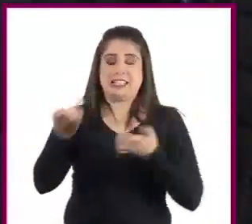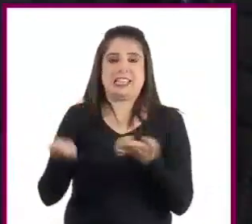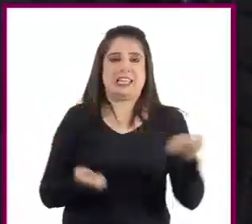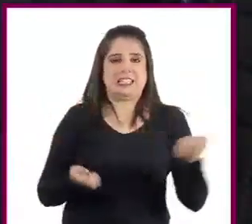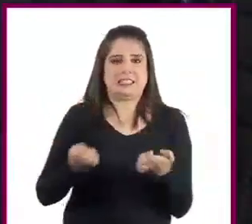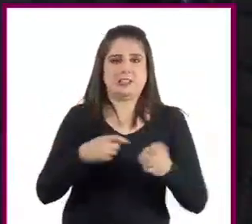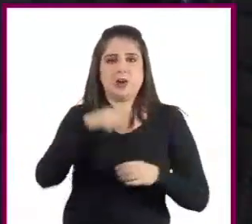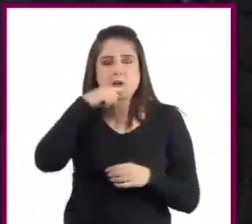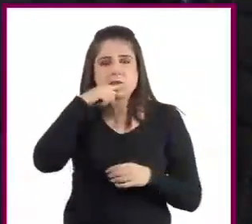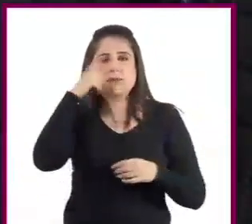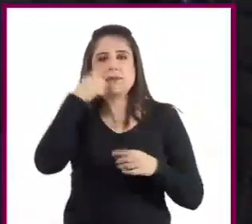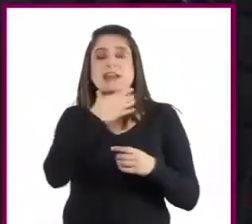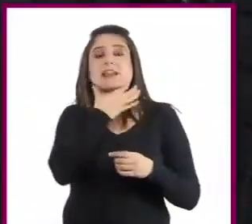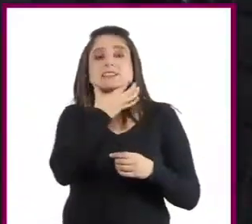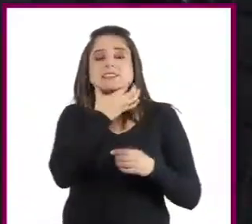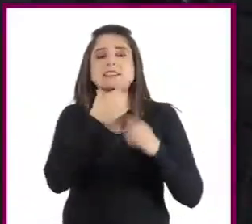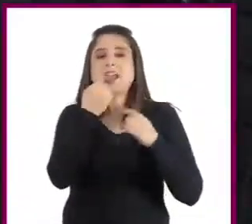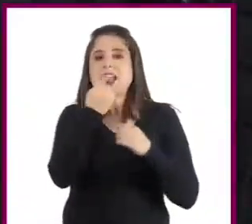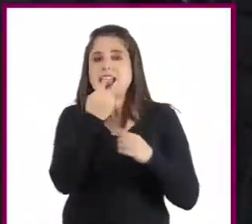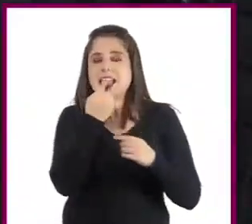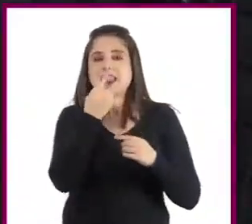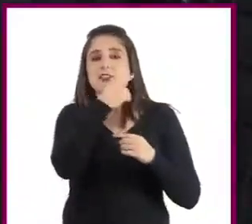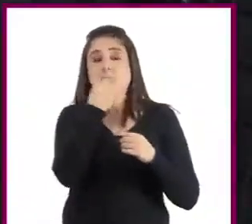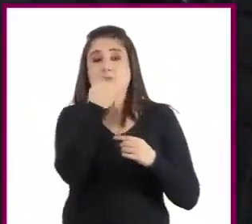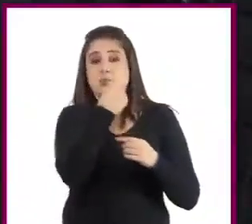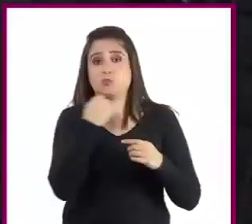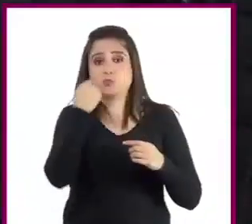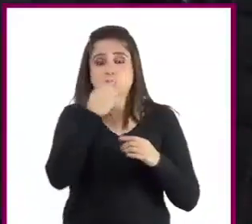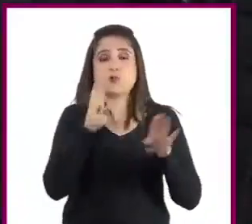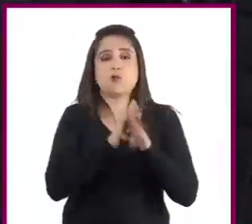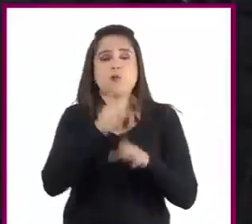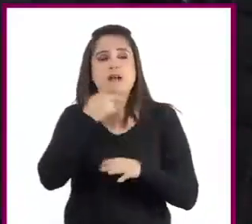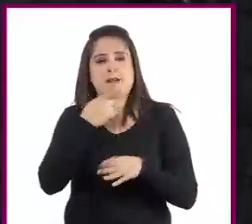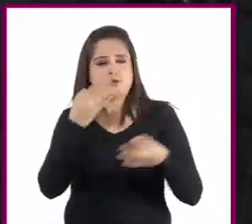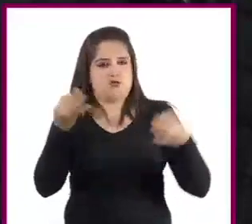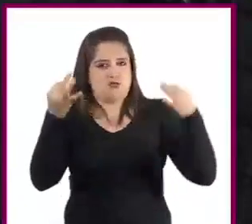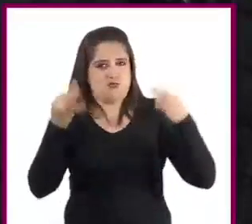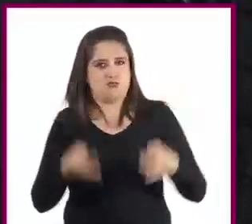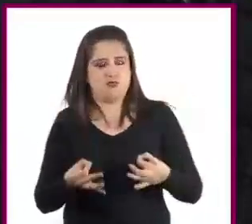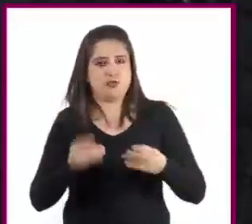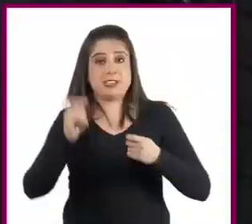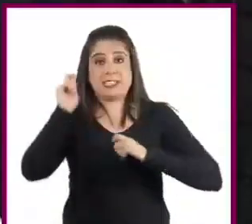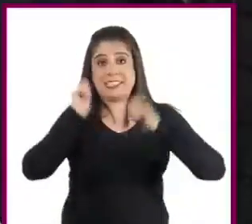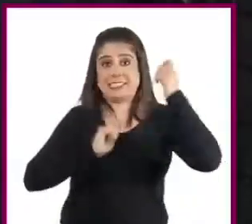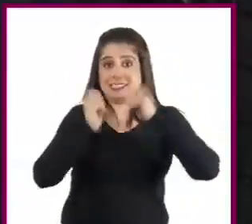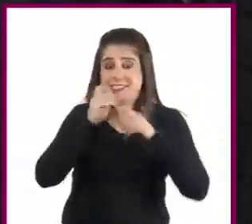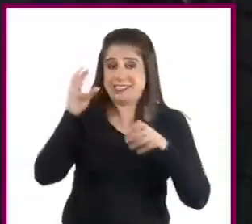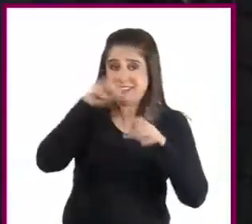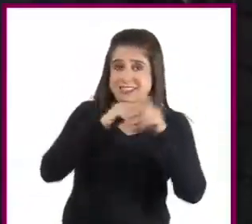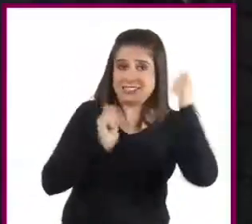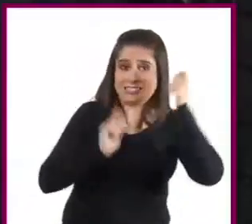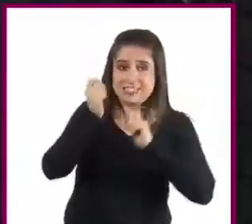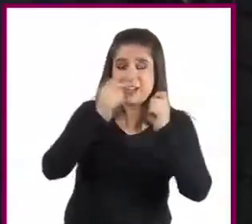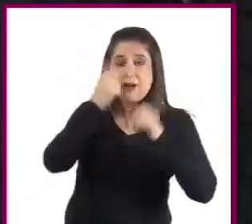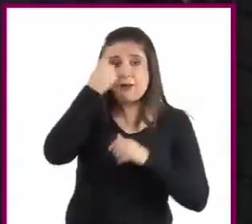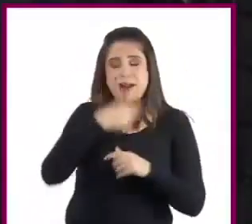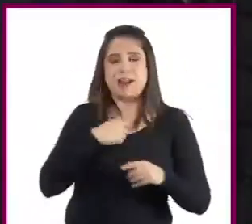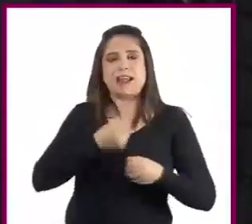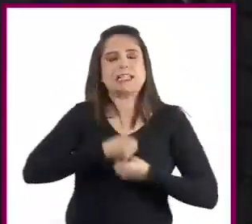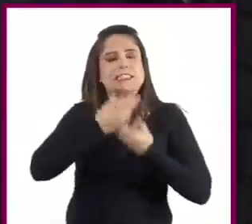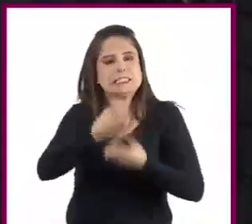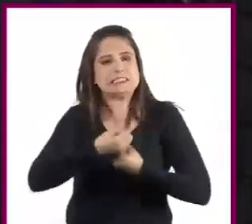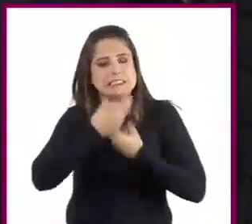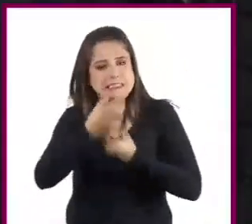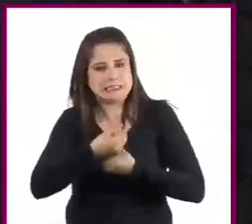articulación: mandíbula, lengua, labios. Incluiremos gesticulación para marcar cada